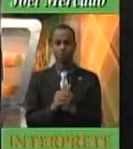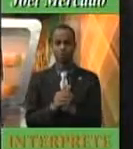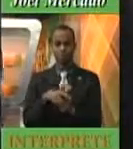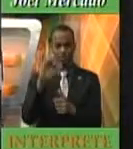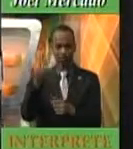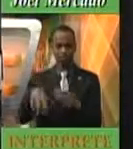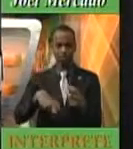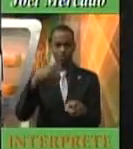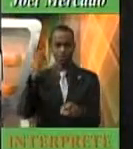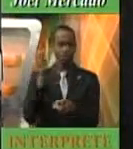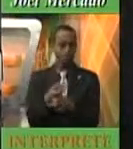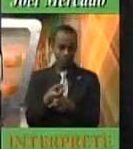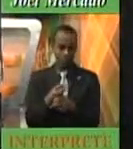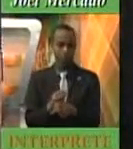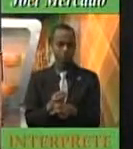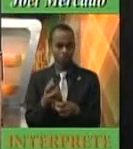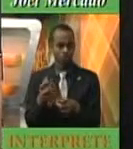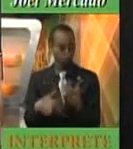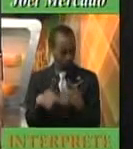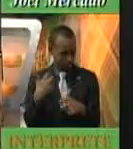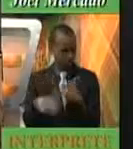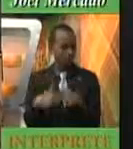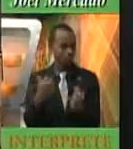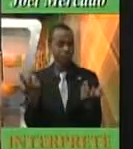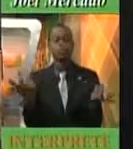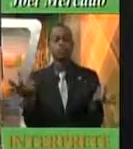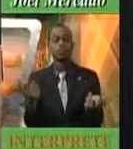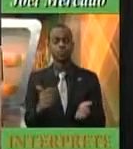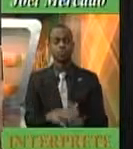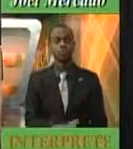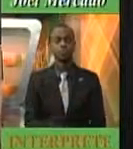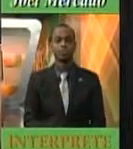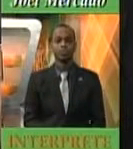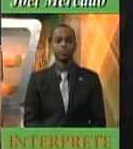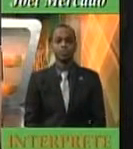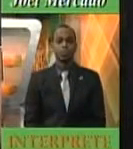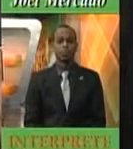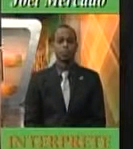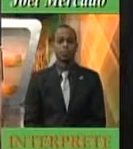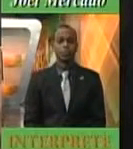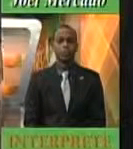un problema. Claro, claro. Y alguna vez te conté